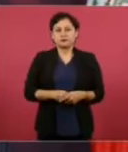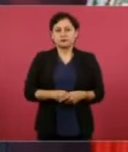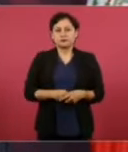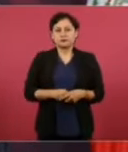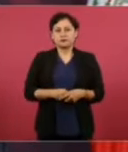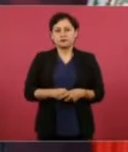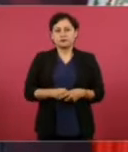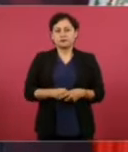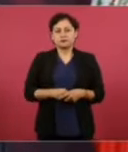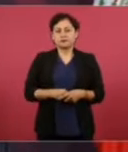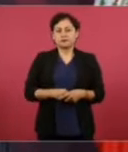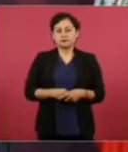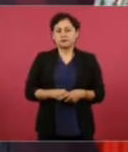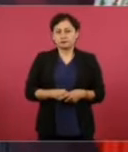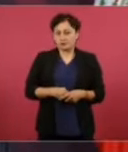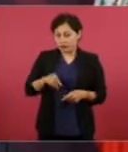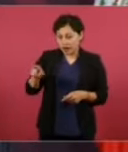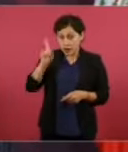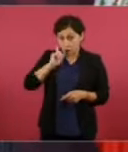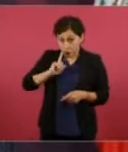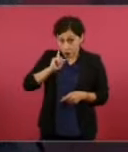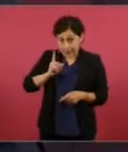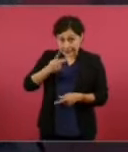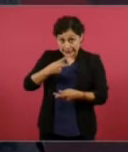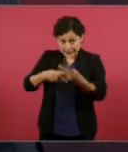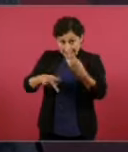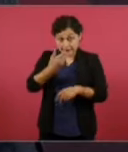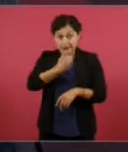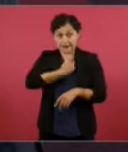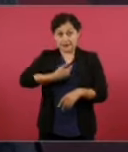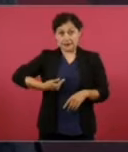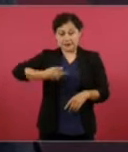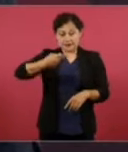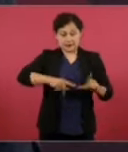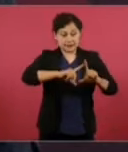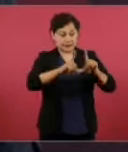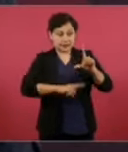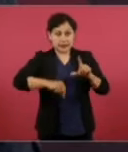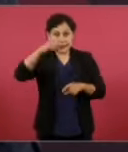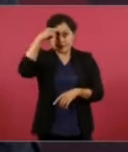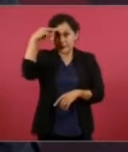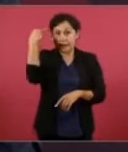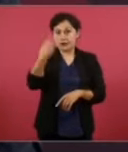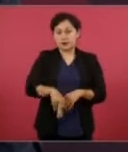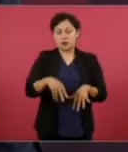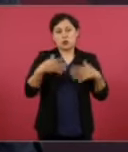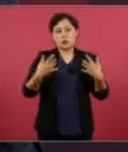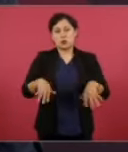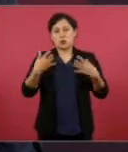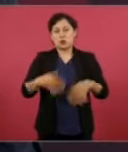con quien va a ser la presidenta de México, la presidenta constitucional.